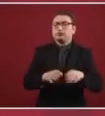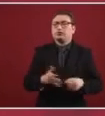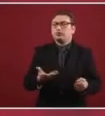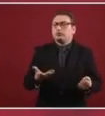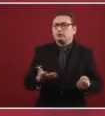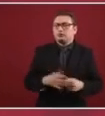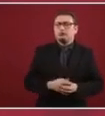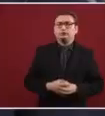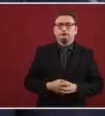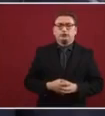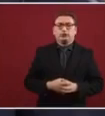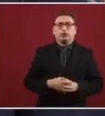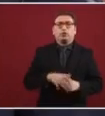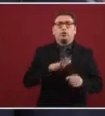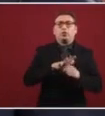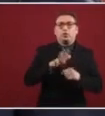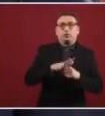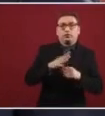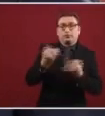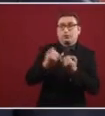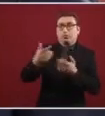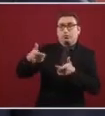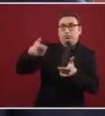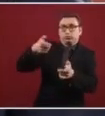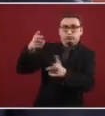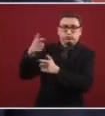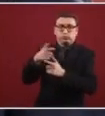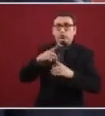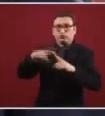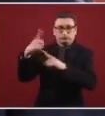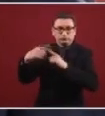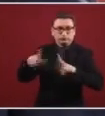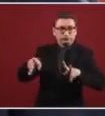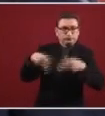el que no haya contrabando de armas.